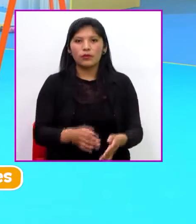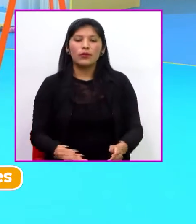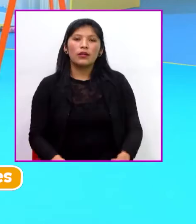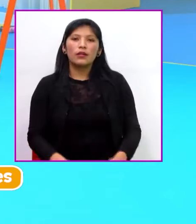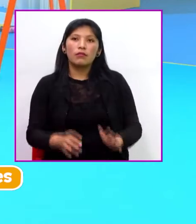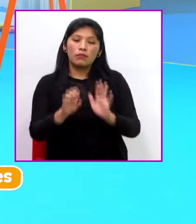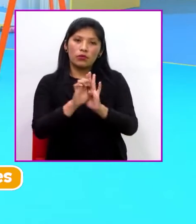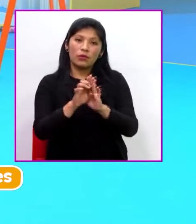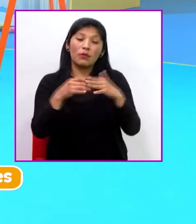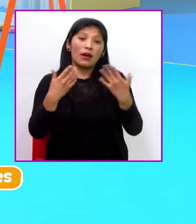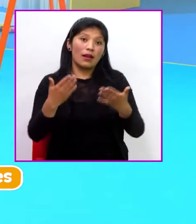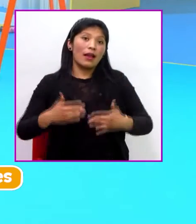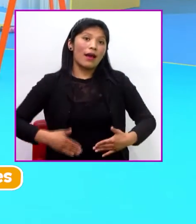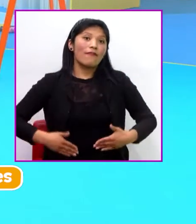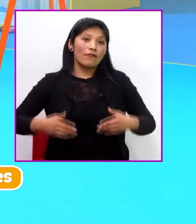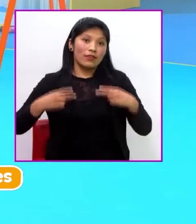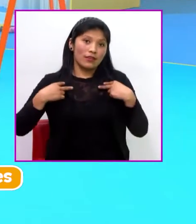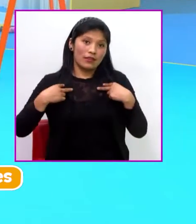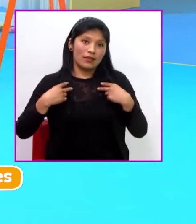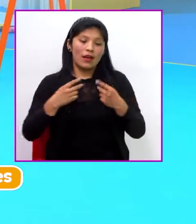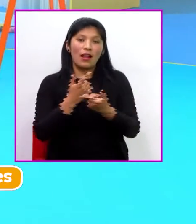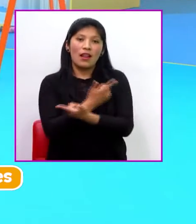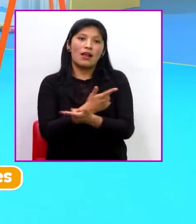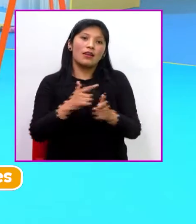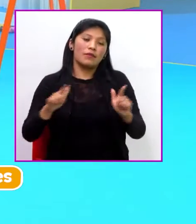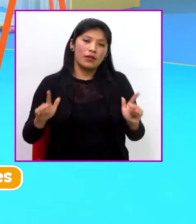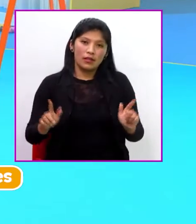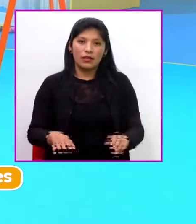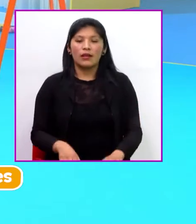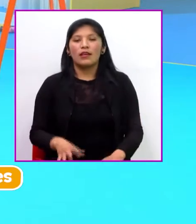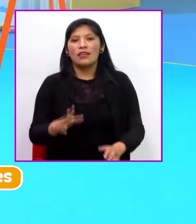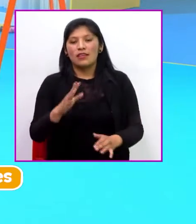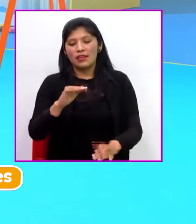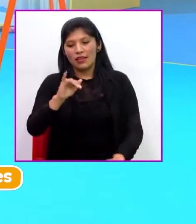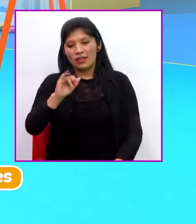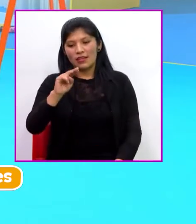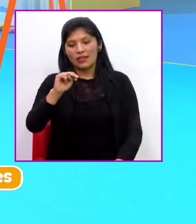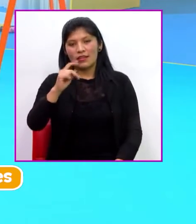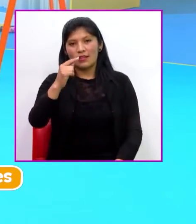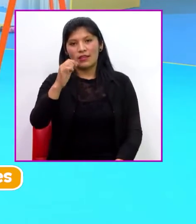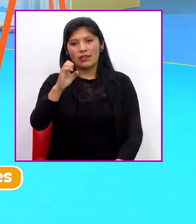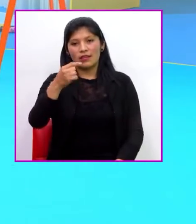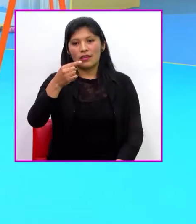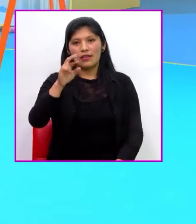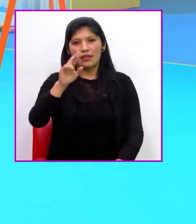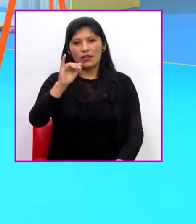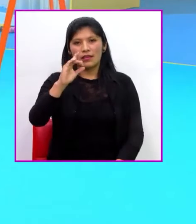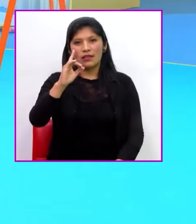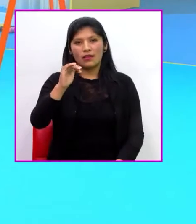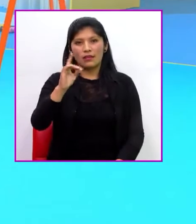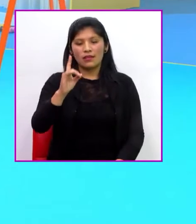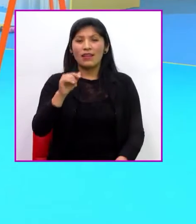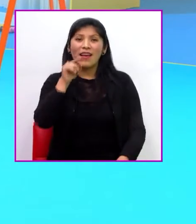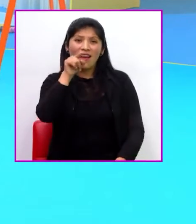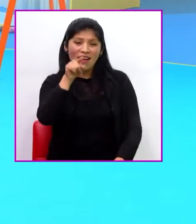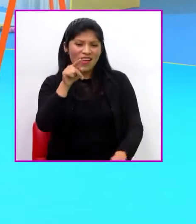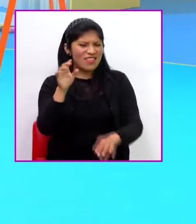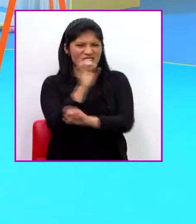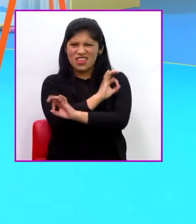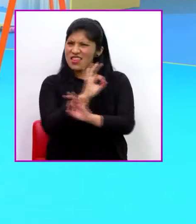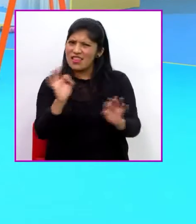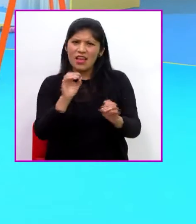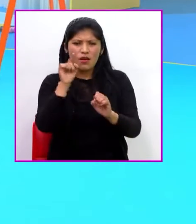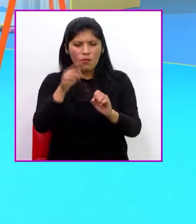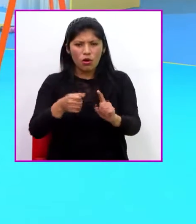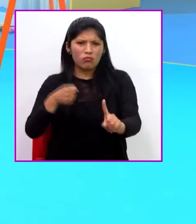encuentra la vida, la libertad y la integridad física. Nadie puede maltratarte.